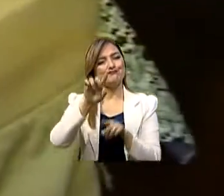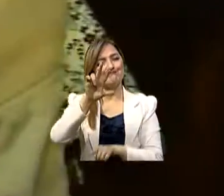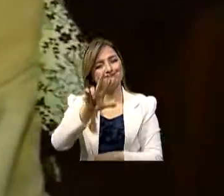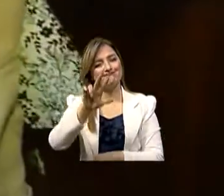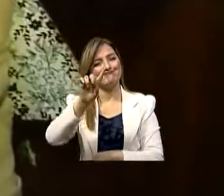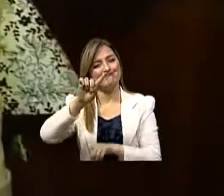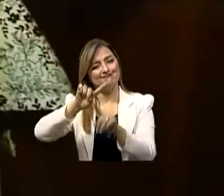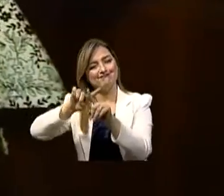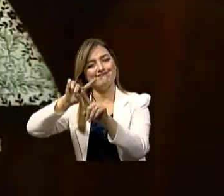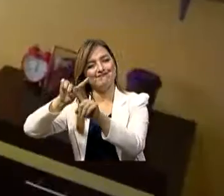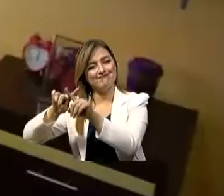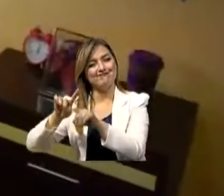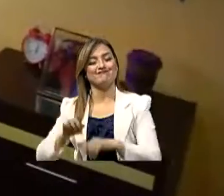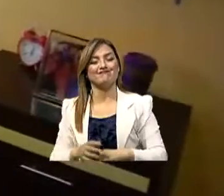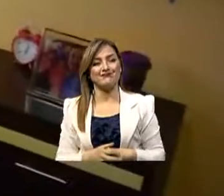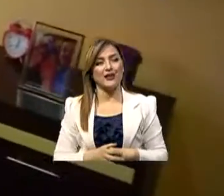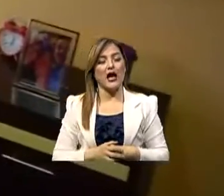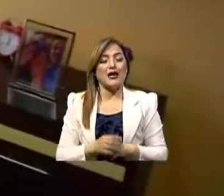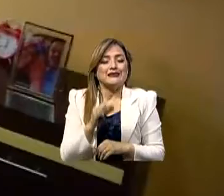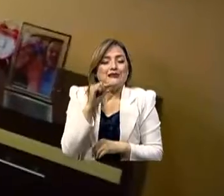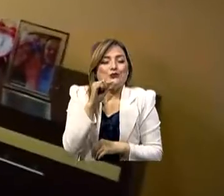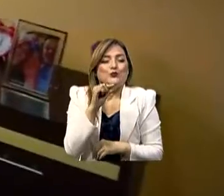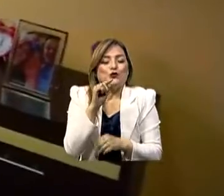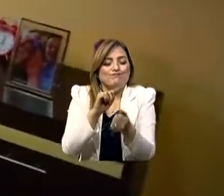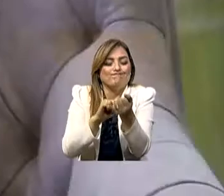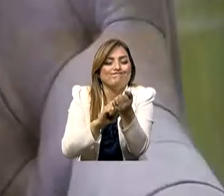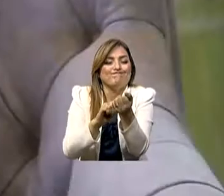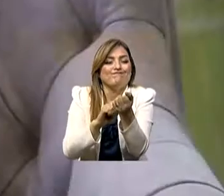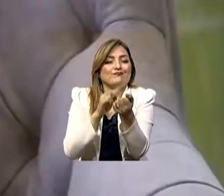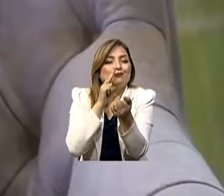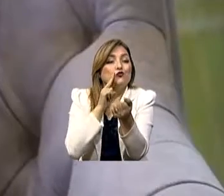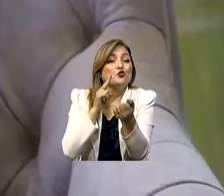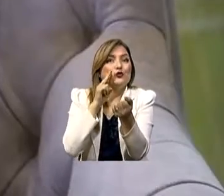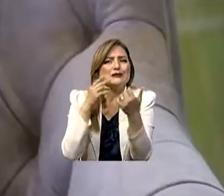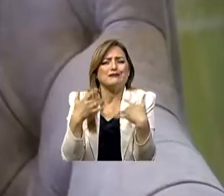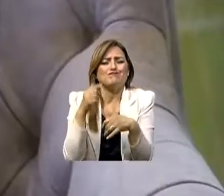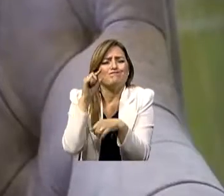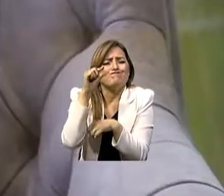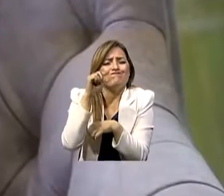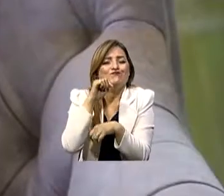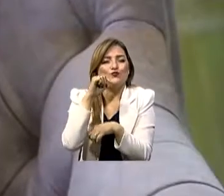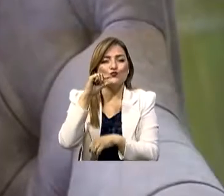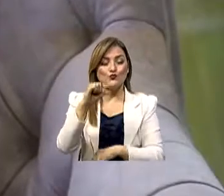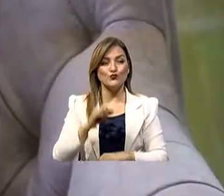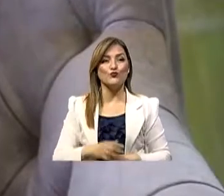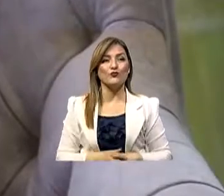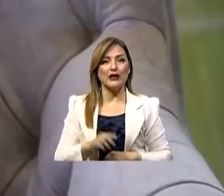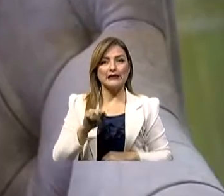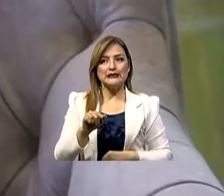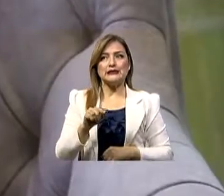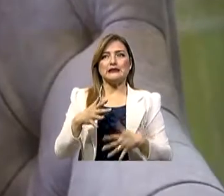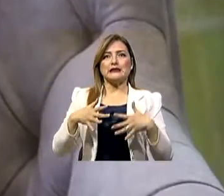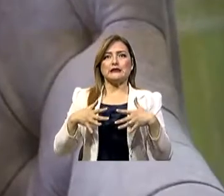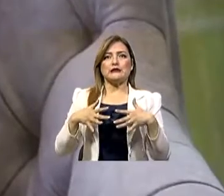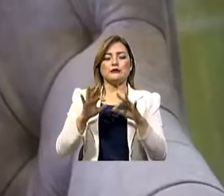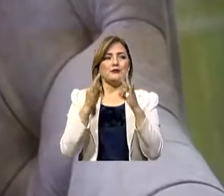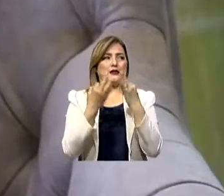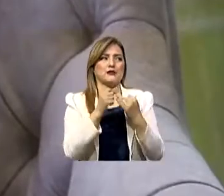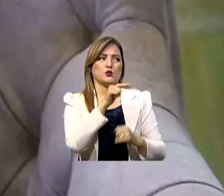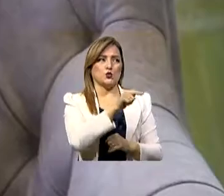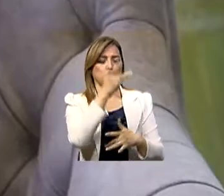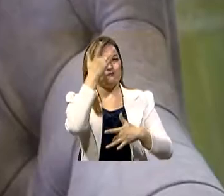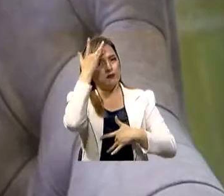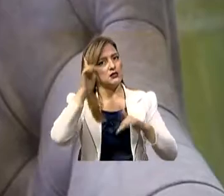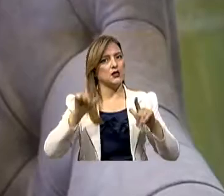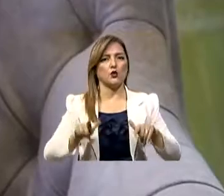estuve a punto de hacerme diabética que es el momento en que pensamos en que debe haber una intervención de esto y